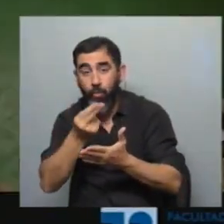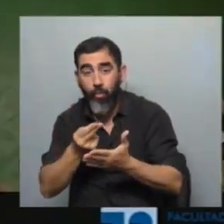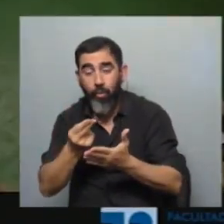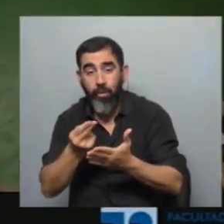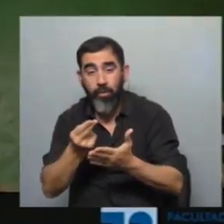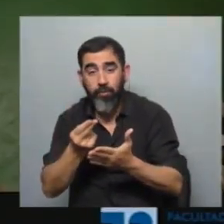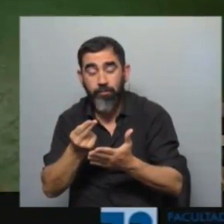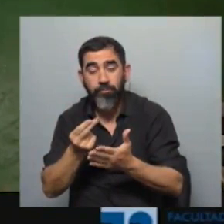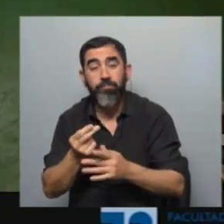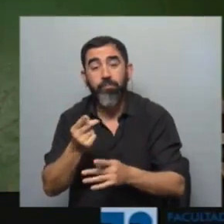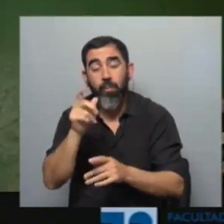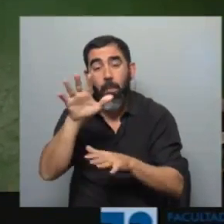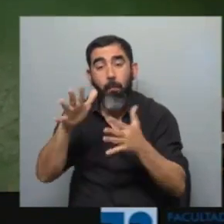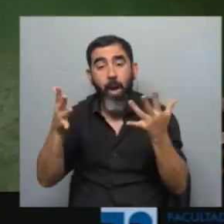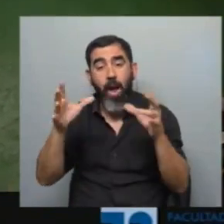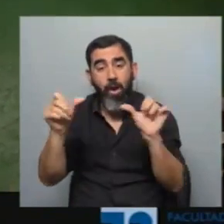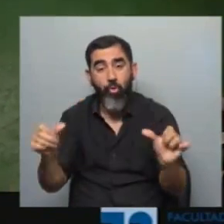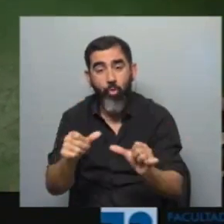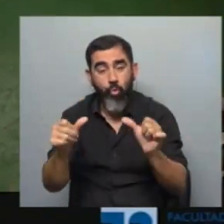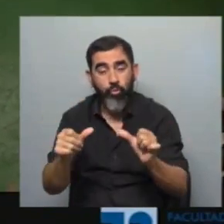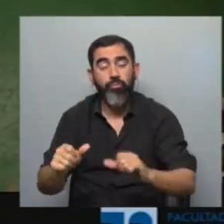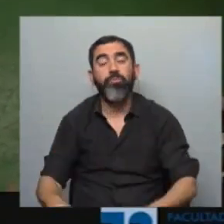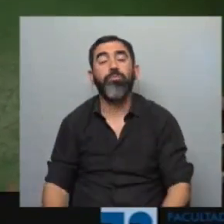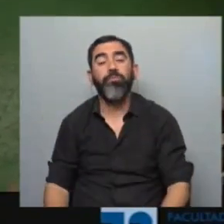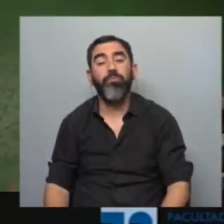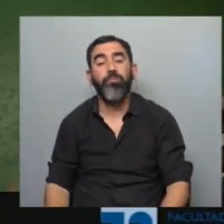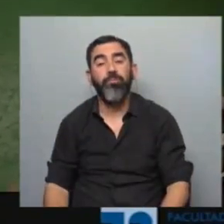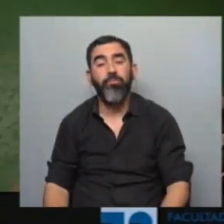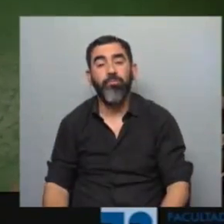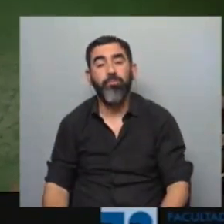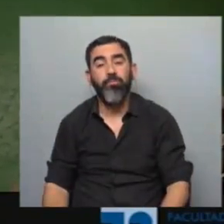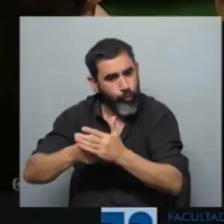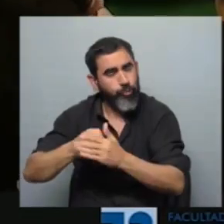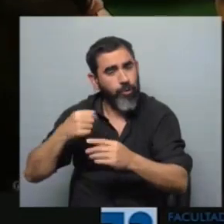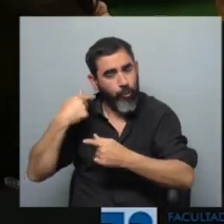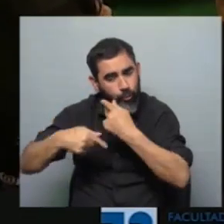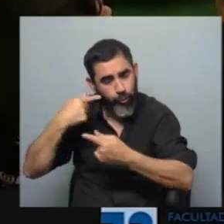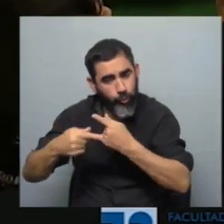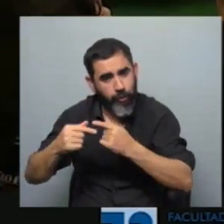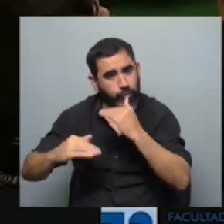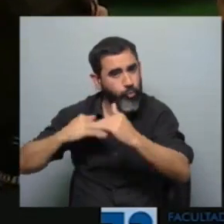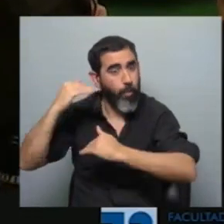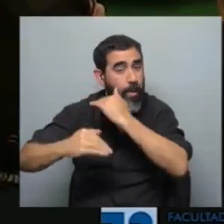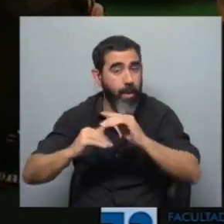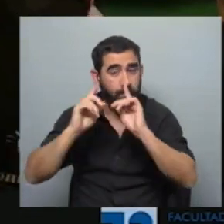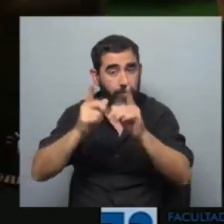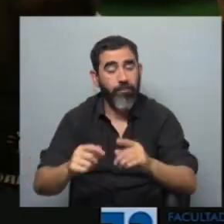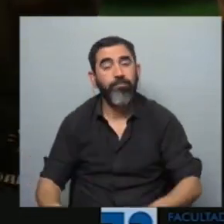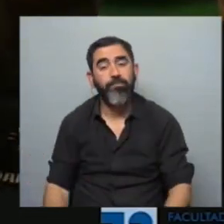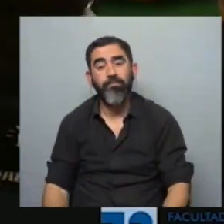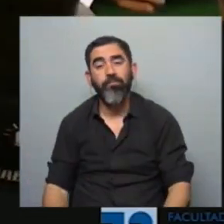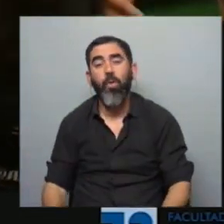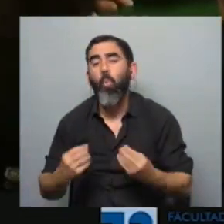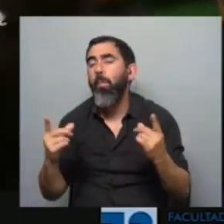las competencias, así como también asistir a las charlas y talleres que se desarrollen durante el evento. Más información en la web que vemos en